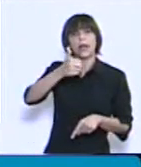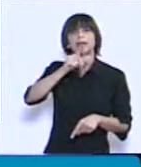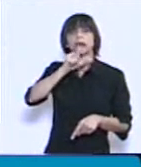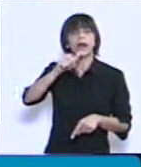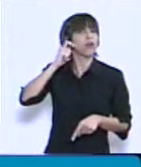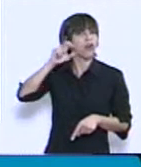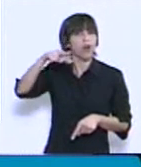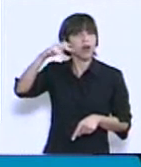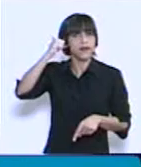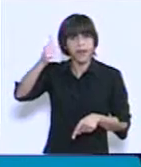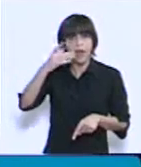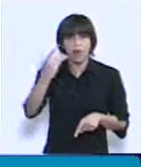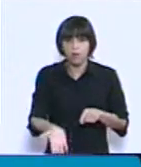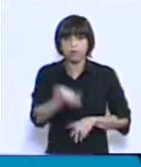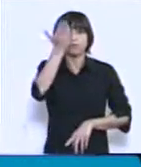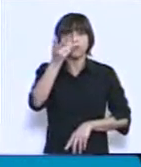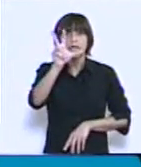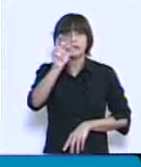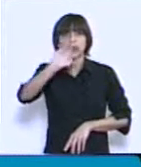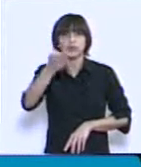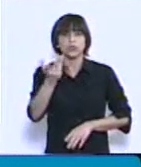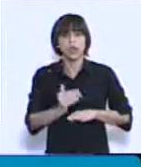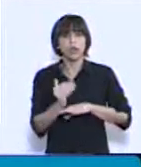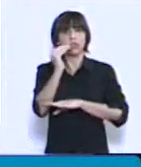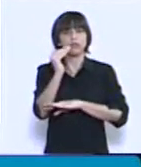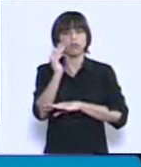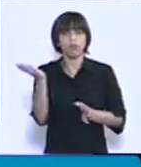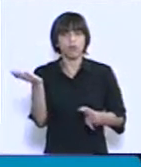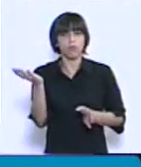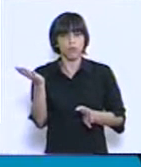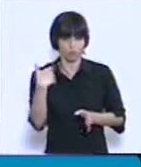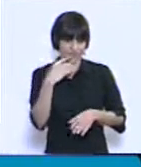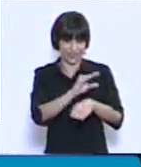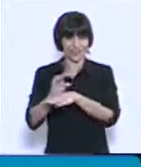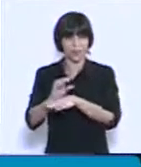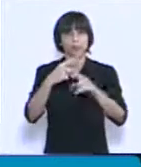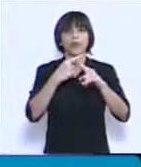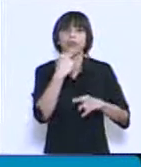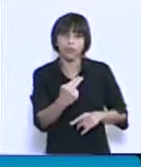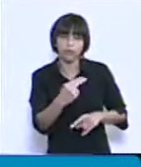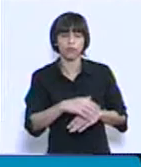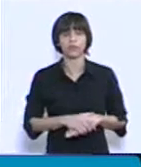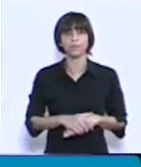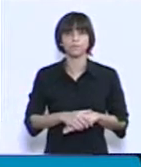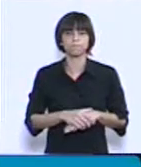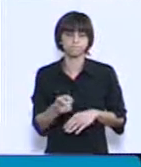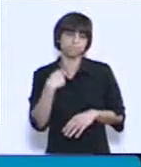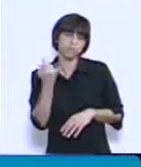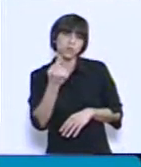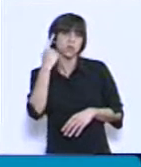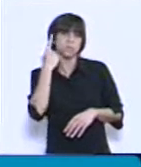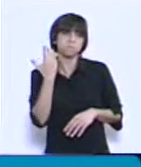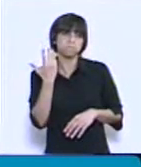más los chicos la asignación universal por hijos. ¿Y por qué entendemos esto?